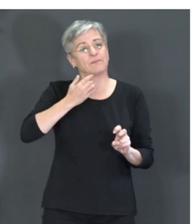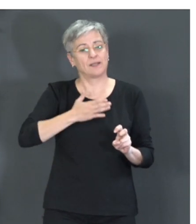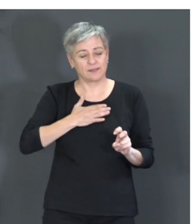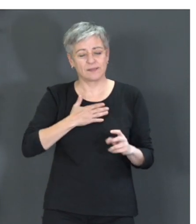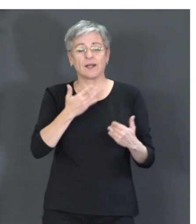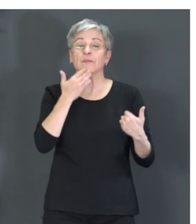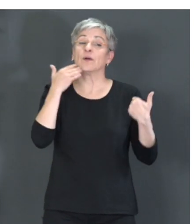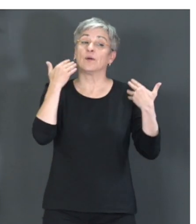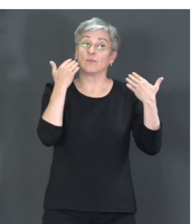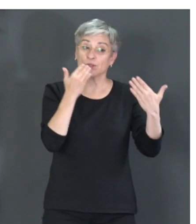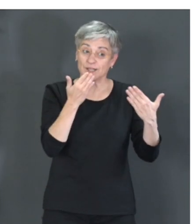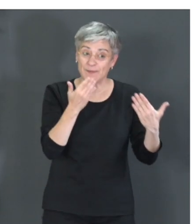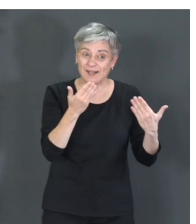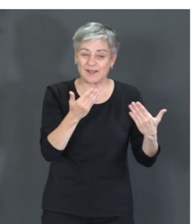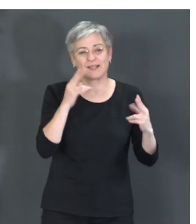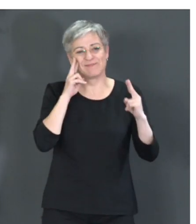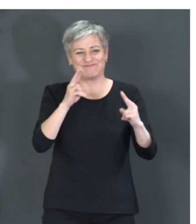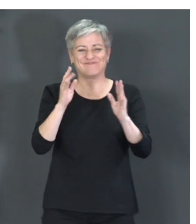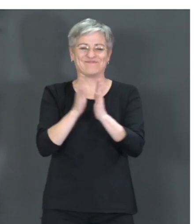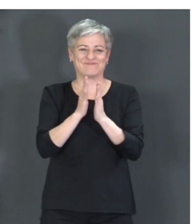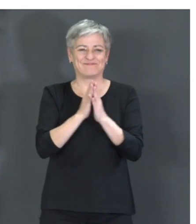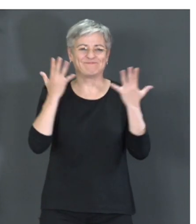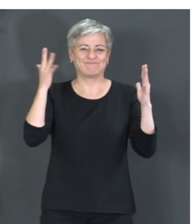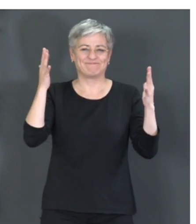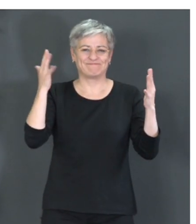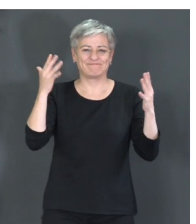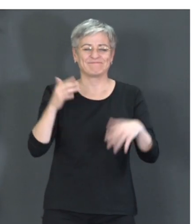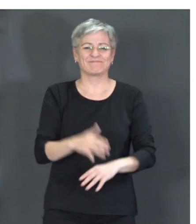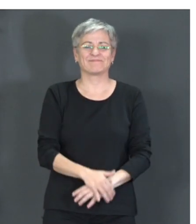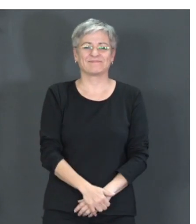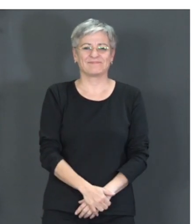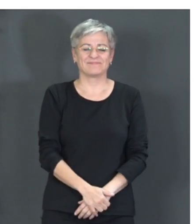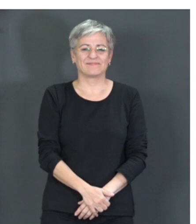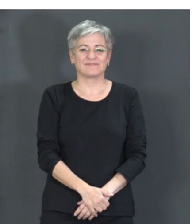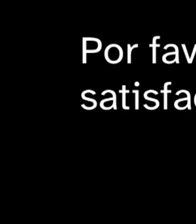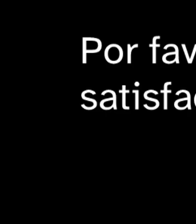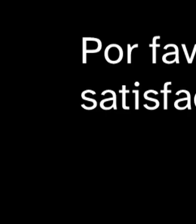muchísimas gracias. Venga, gracias. Gracias.